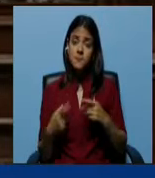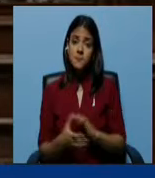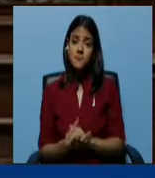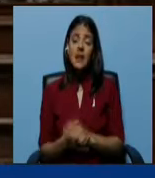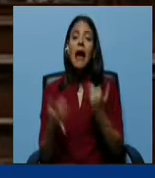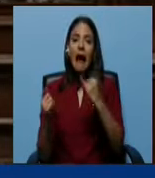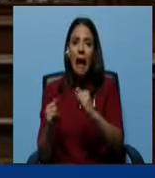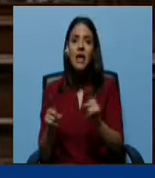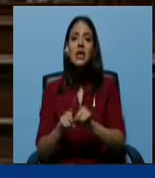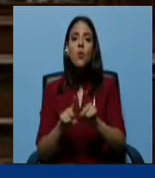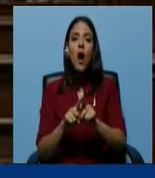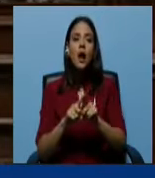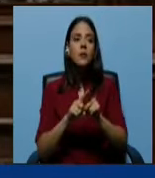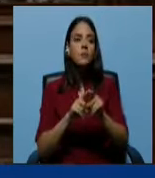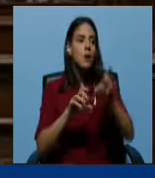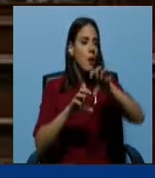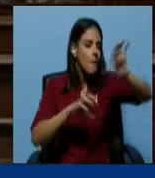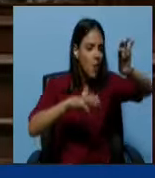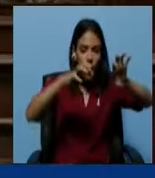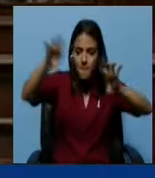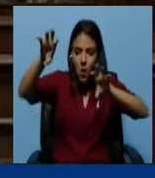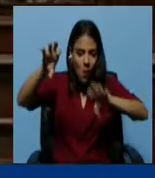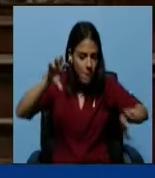tiene varias dimensiones.